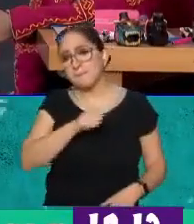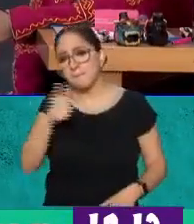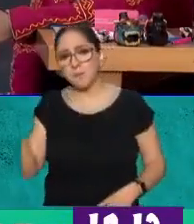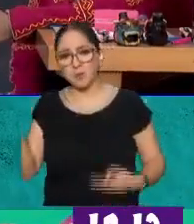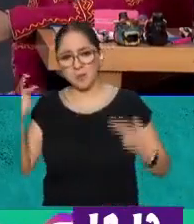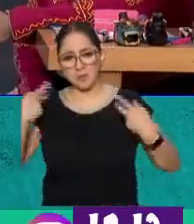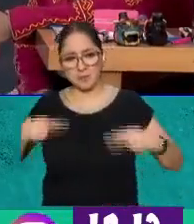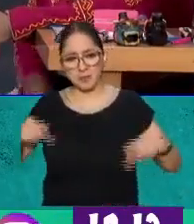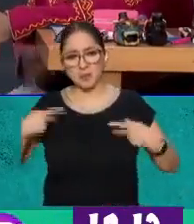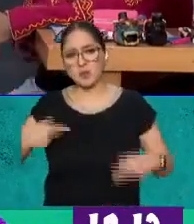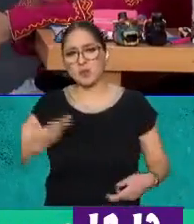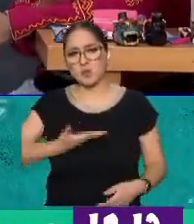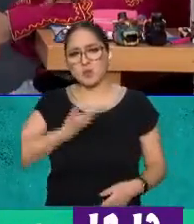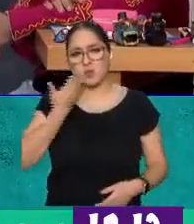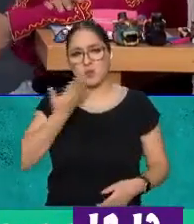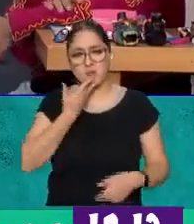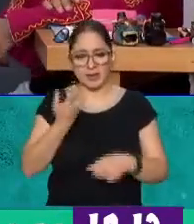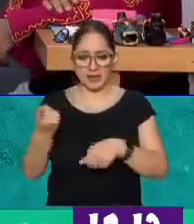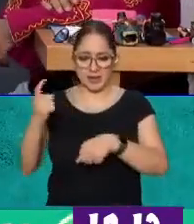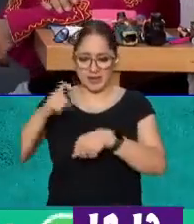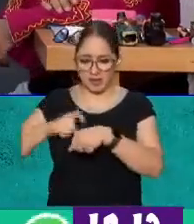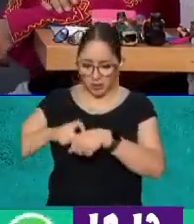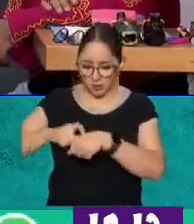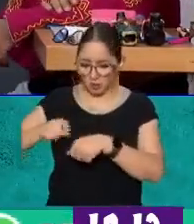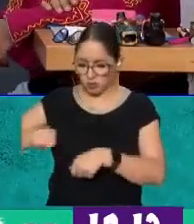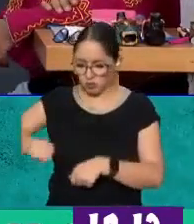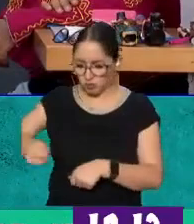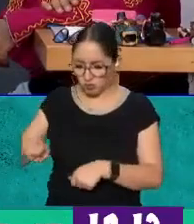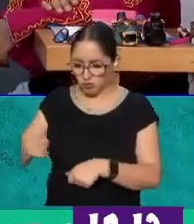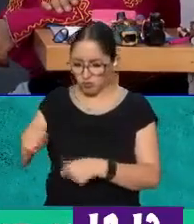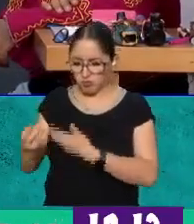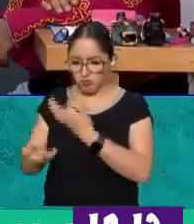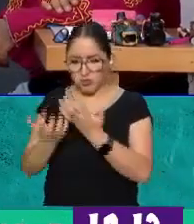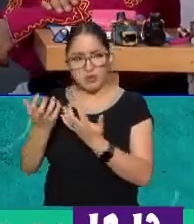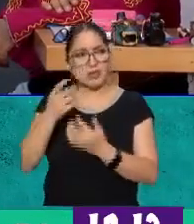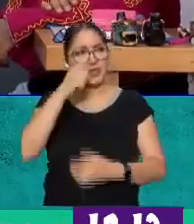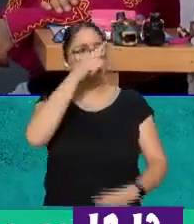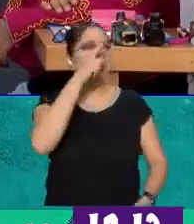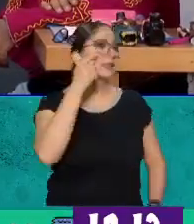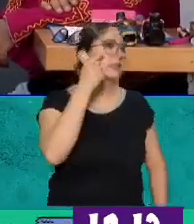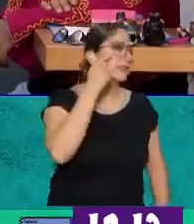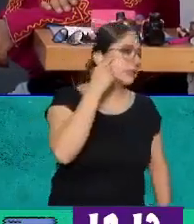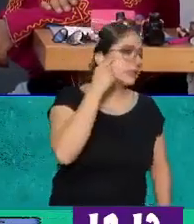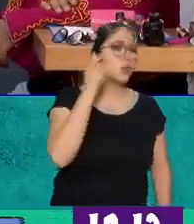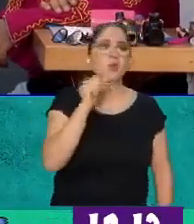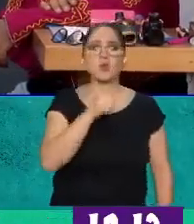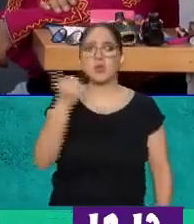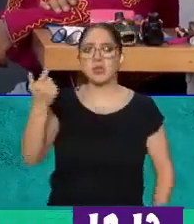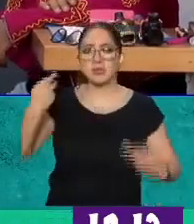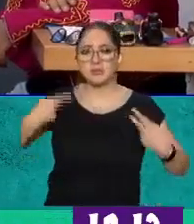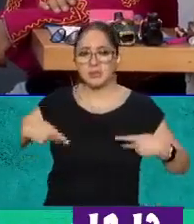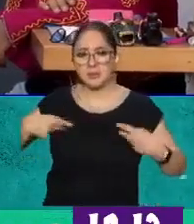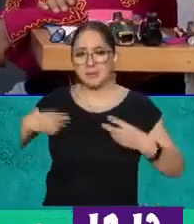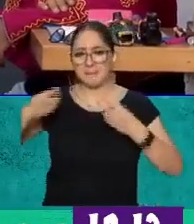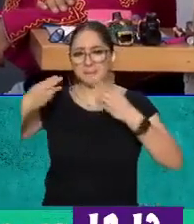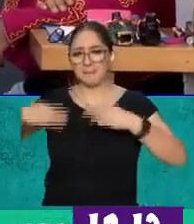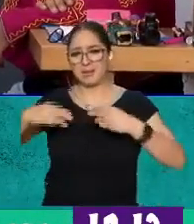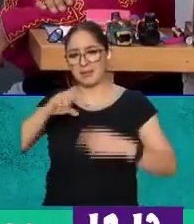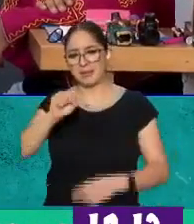alacrán frito desde China hasta el mercado de San Juan, ¿no se envenenan?